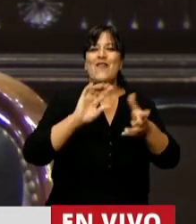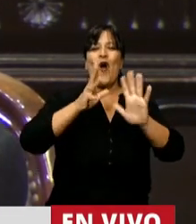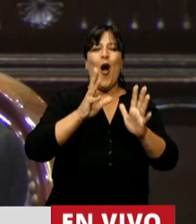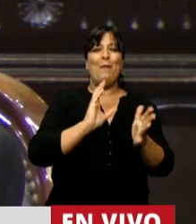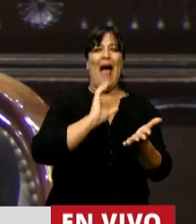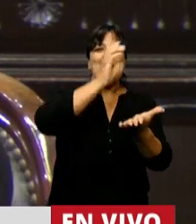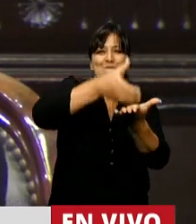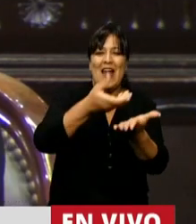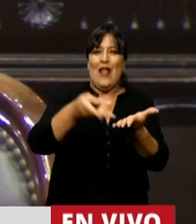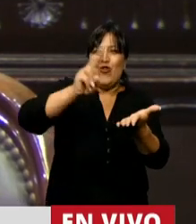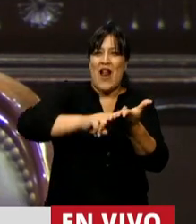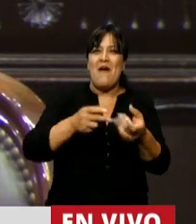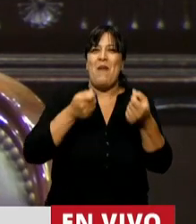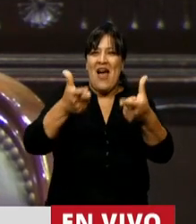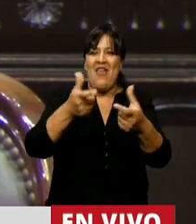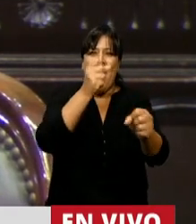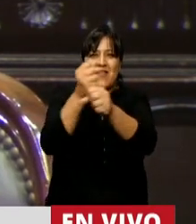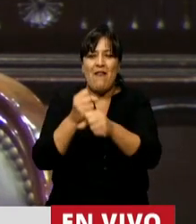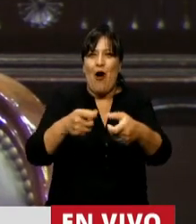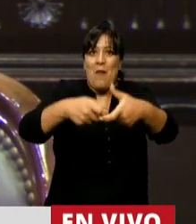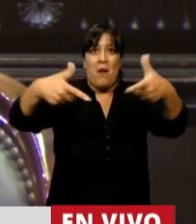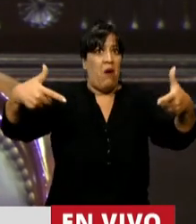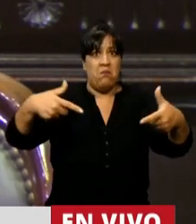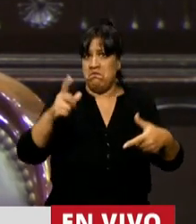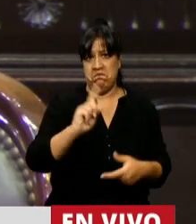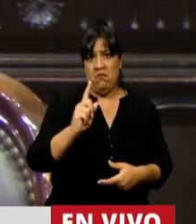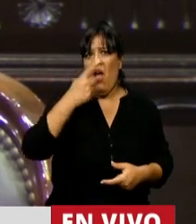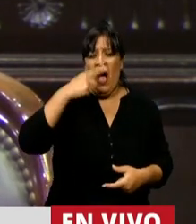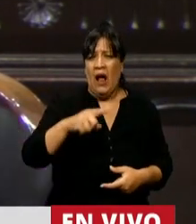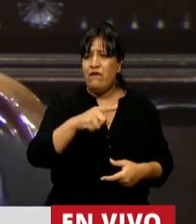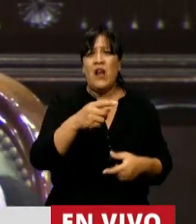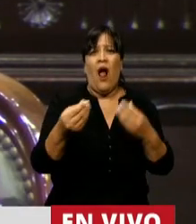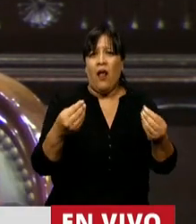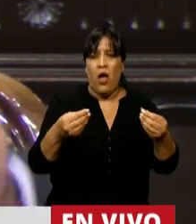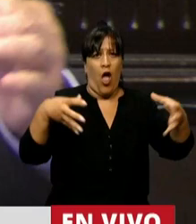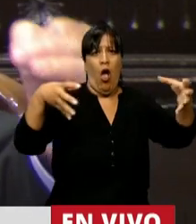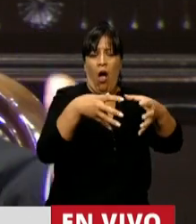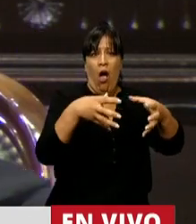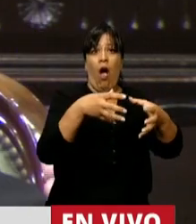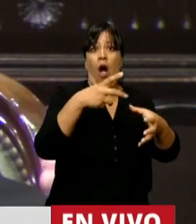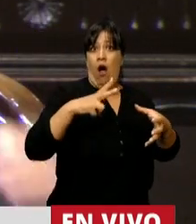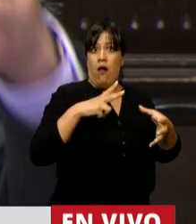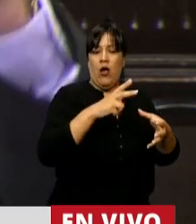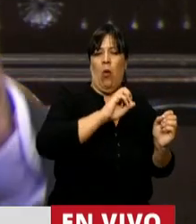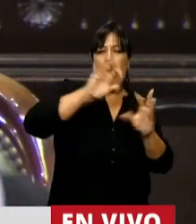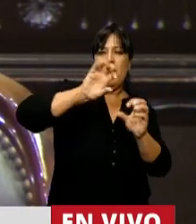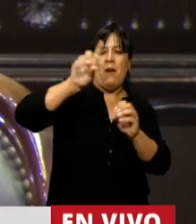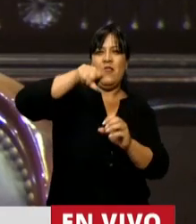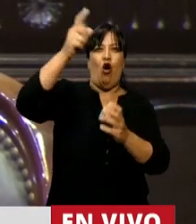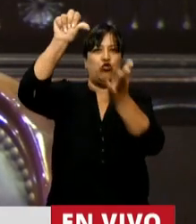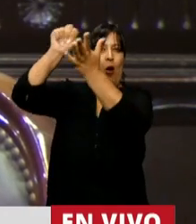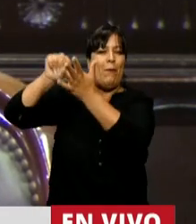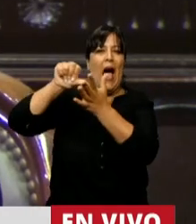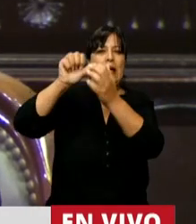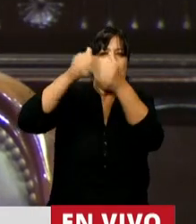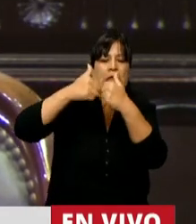reinvertida para generar empleo en la Argentina, terminó depositada en los paraísos fiscales, en las